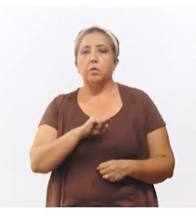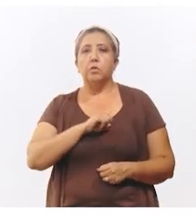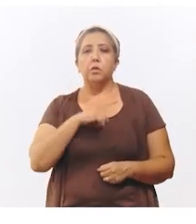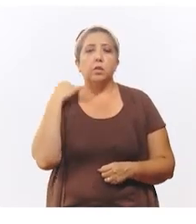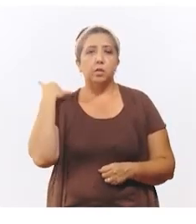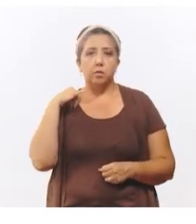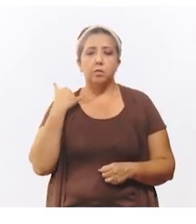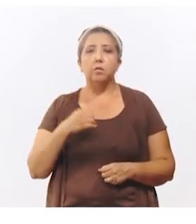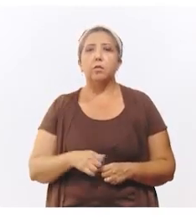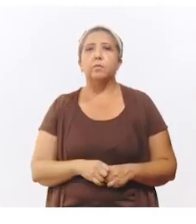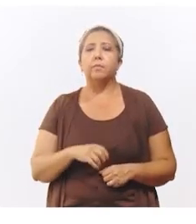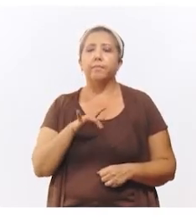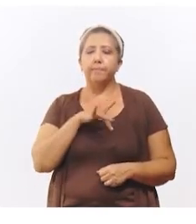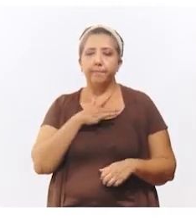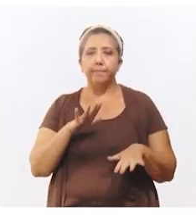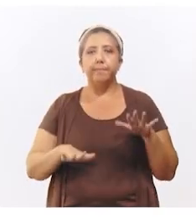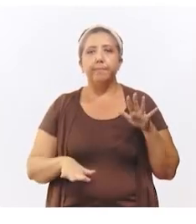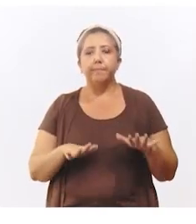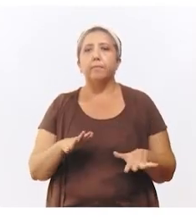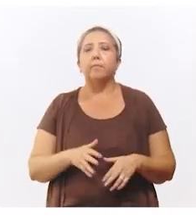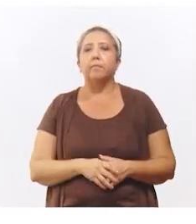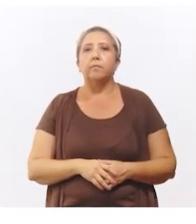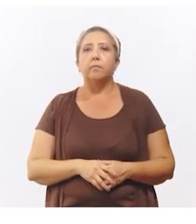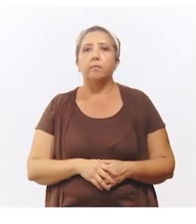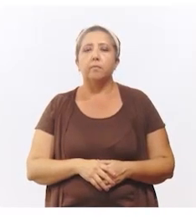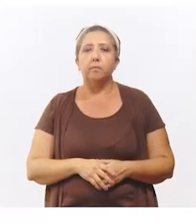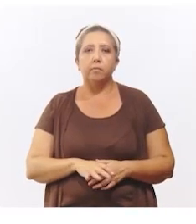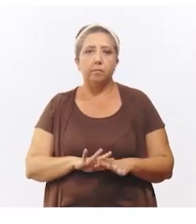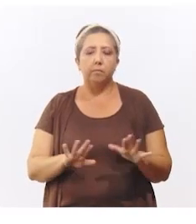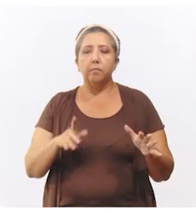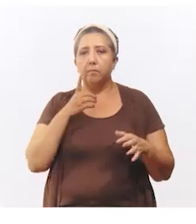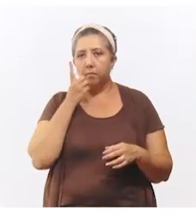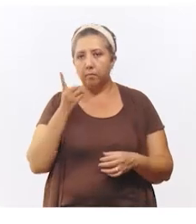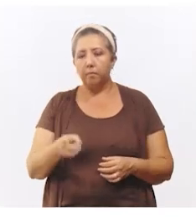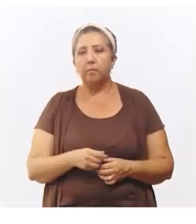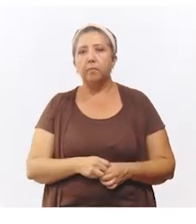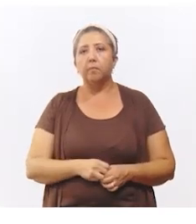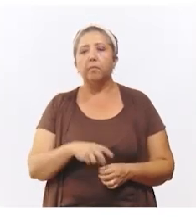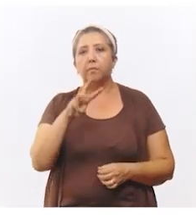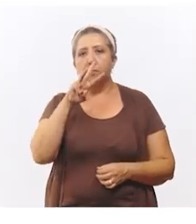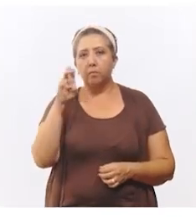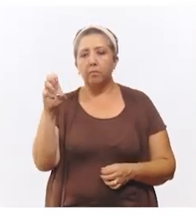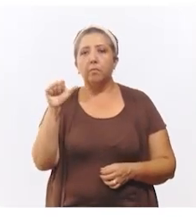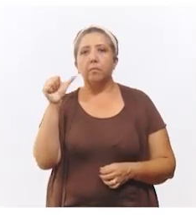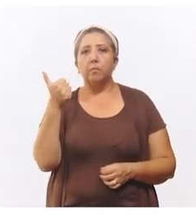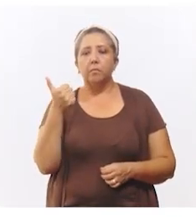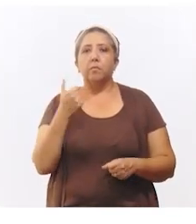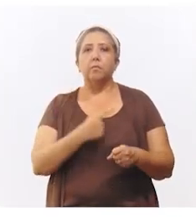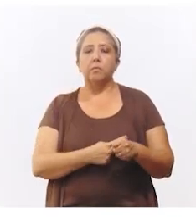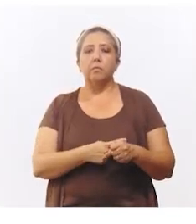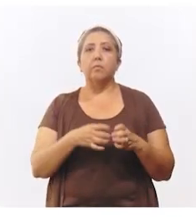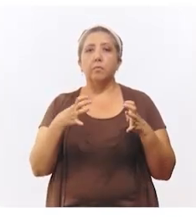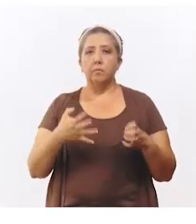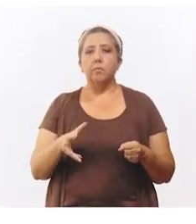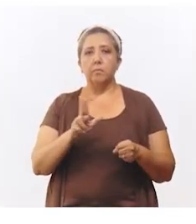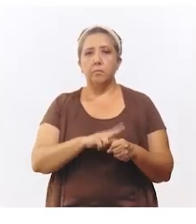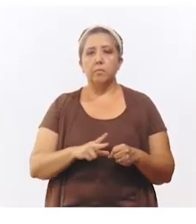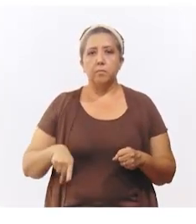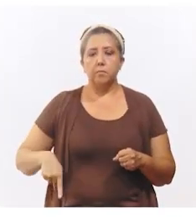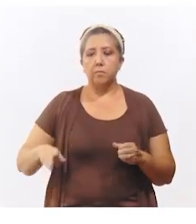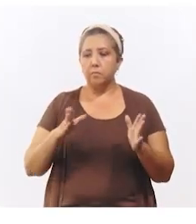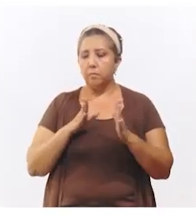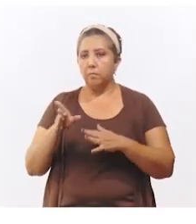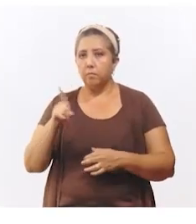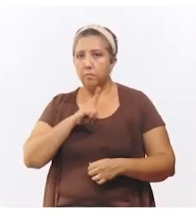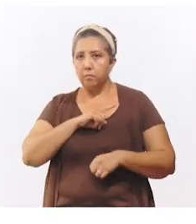de Salud de Yucatán. Presentan síntomas leves. Como ya se mencionó, 311 de los casos positivos están en